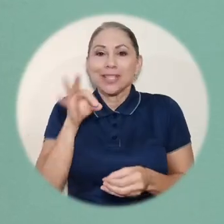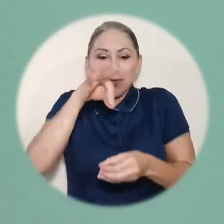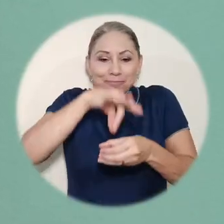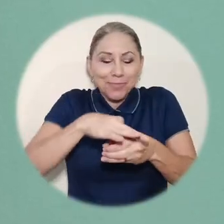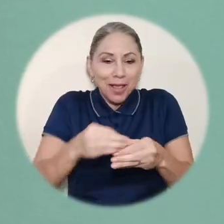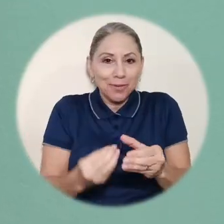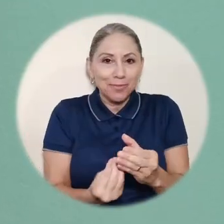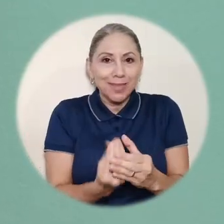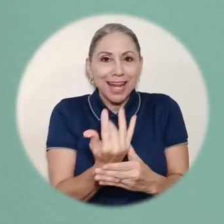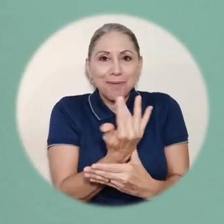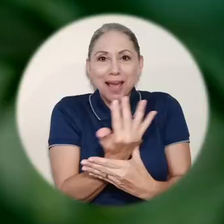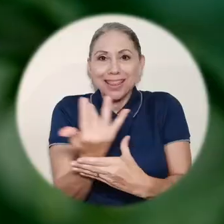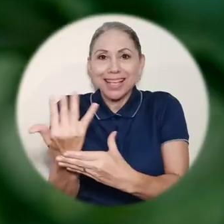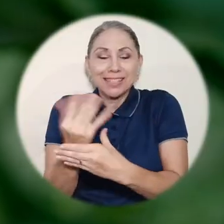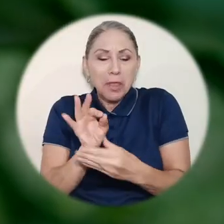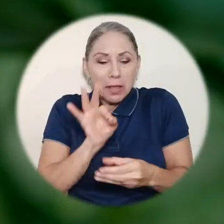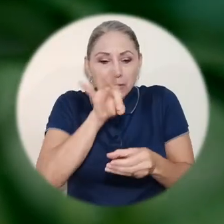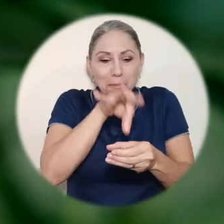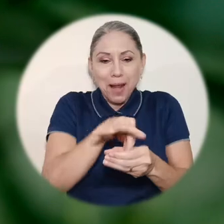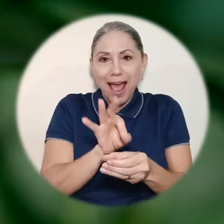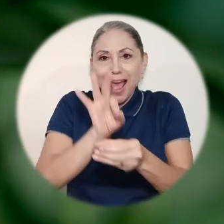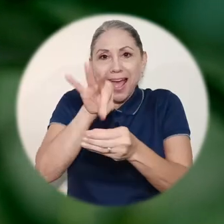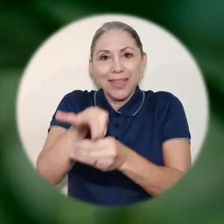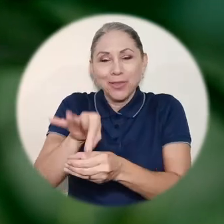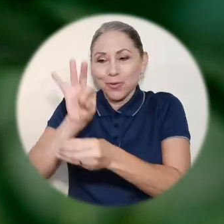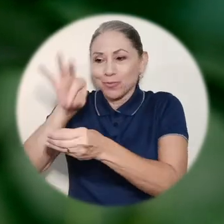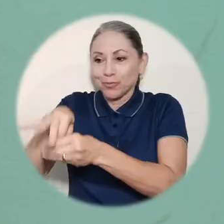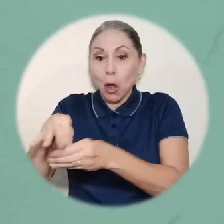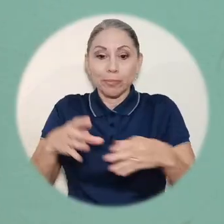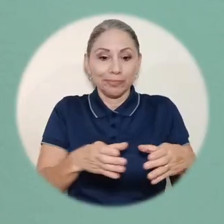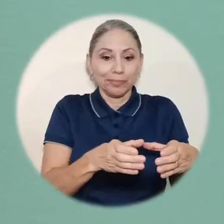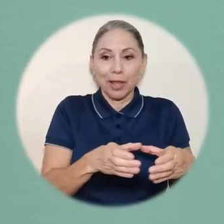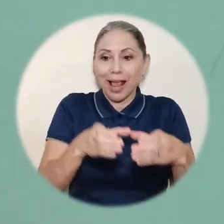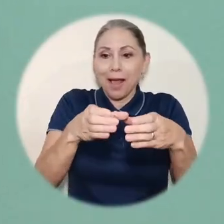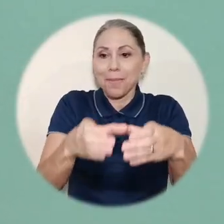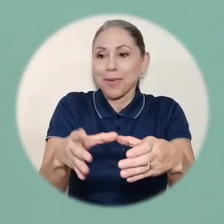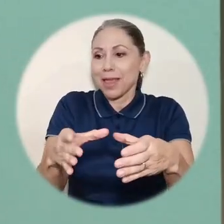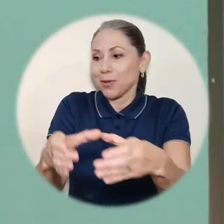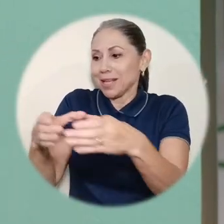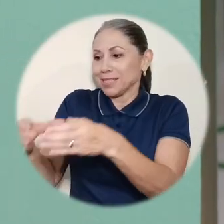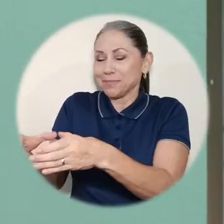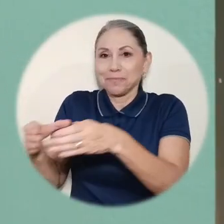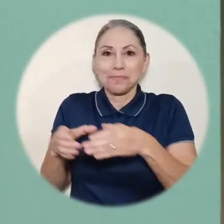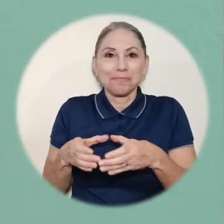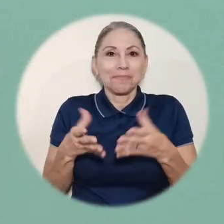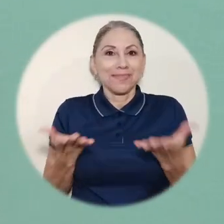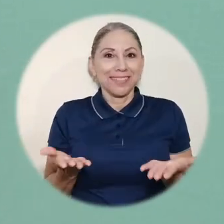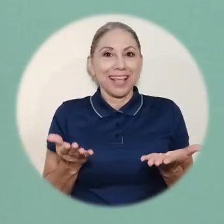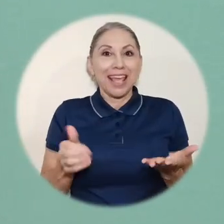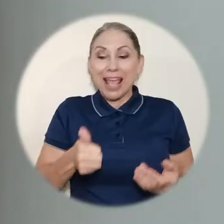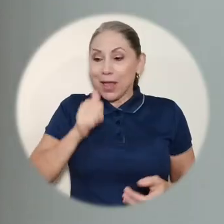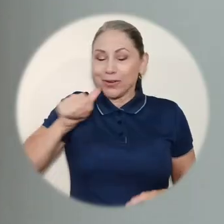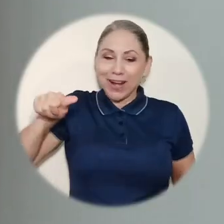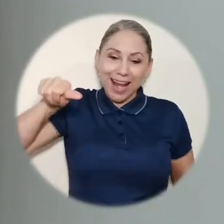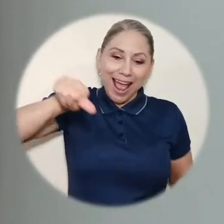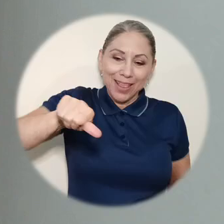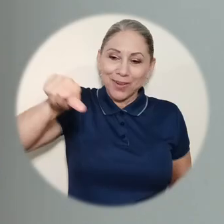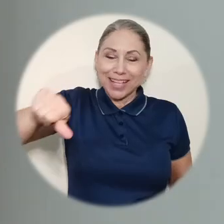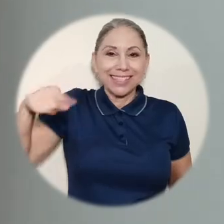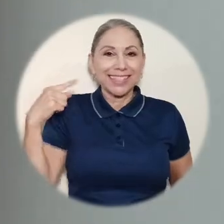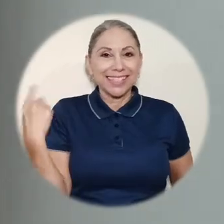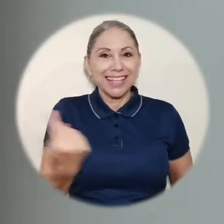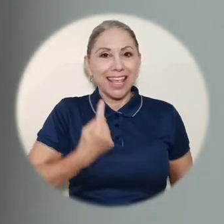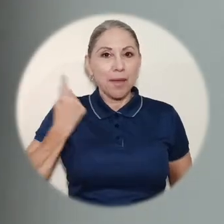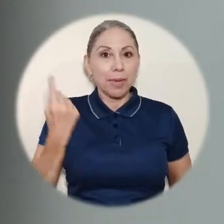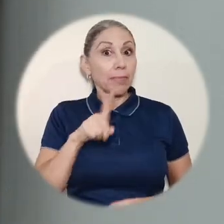Estar sembrando matas y cambiándolas de lugar y regándolas siempre. Tengo que